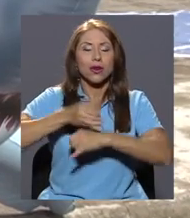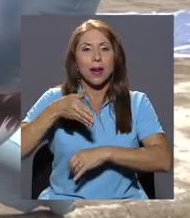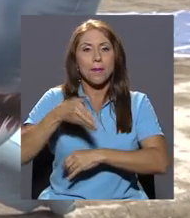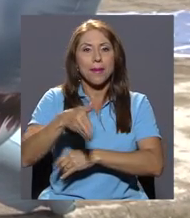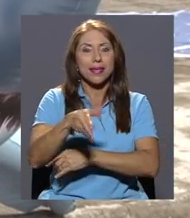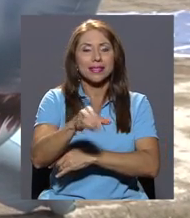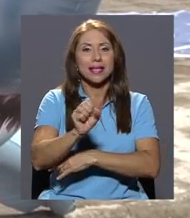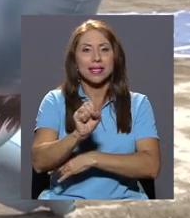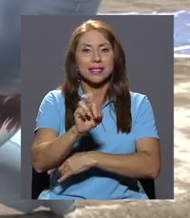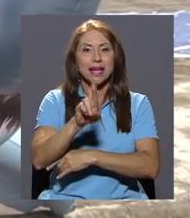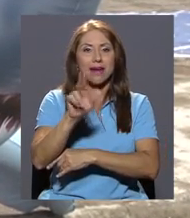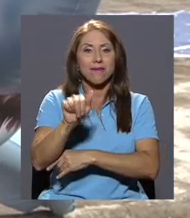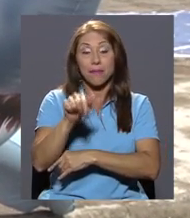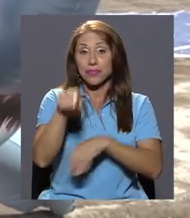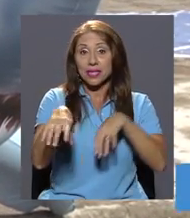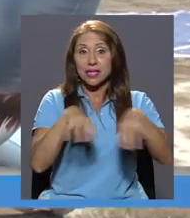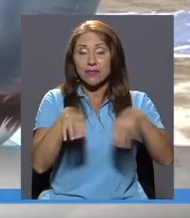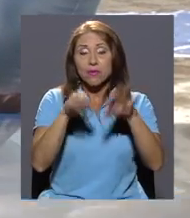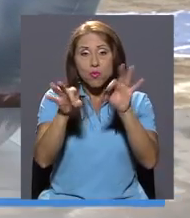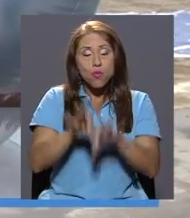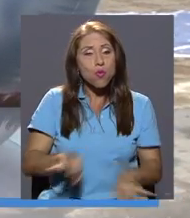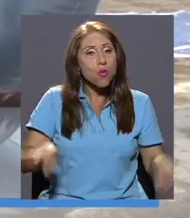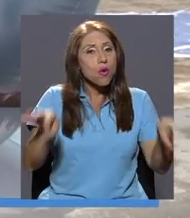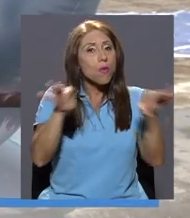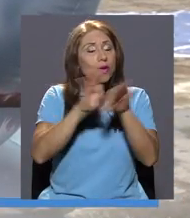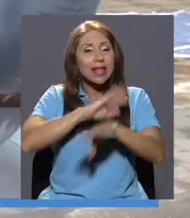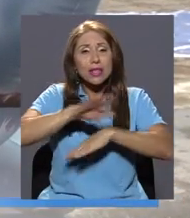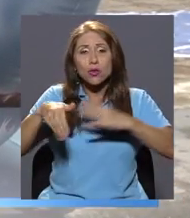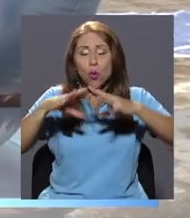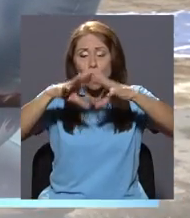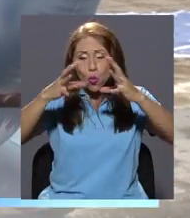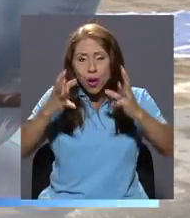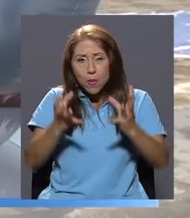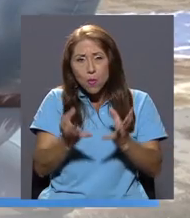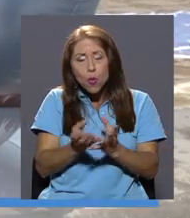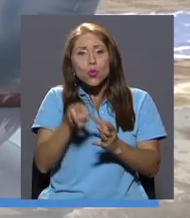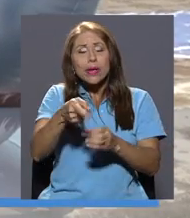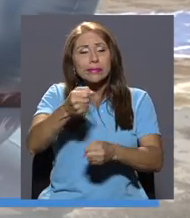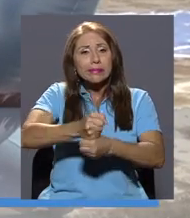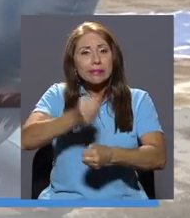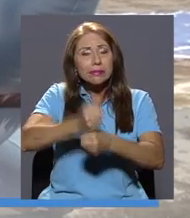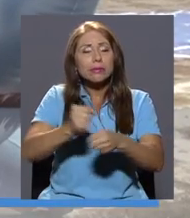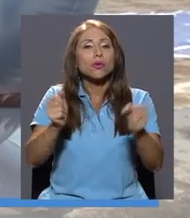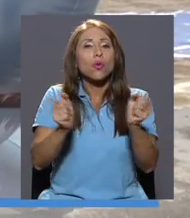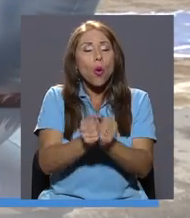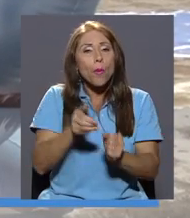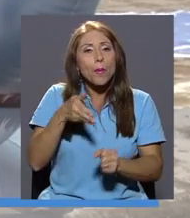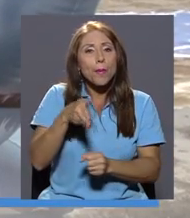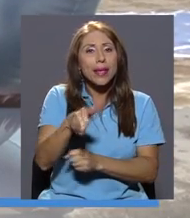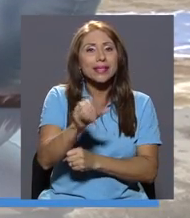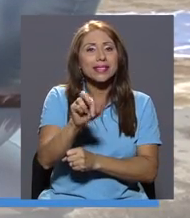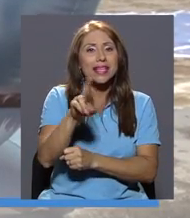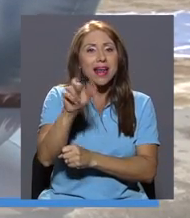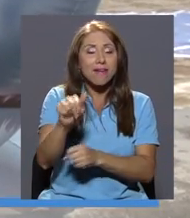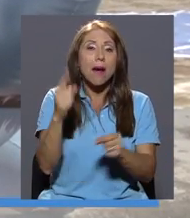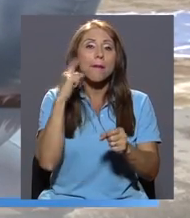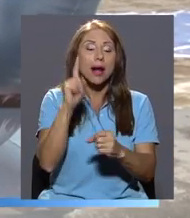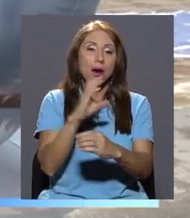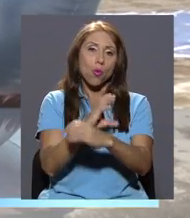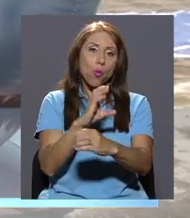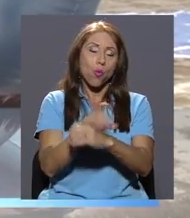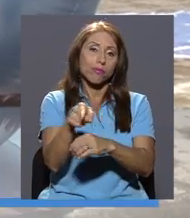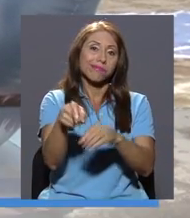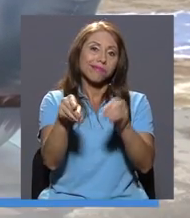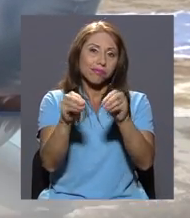sumamente importante que involucra esfuerzos en todo el planeta que están trabajando con pez sierra y la conservación de